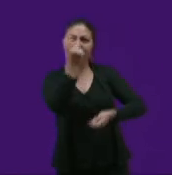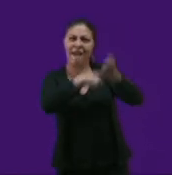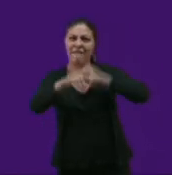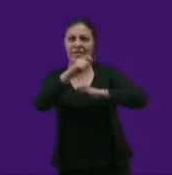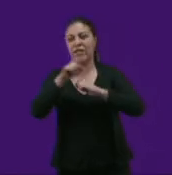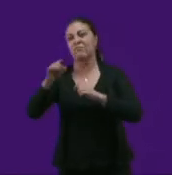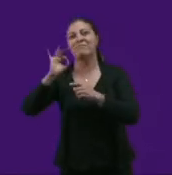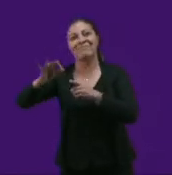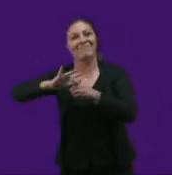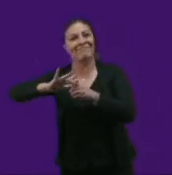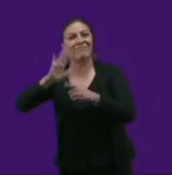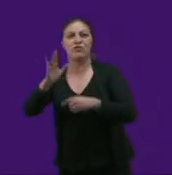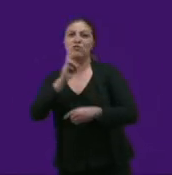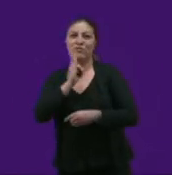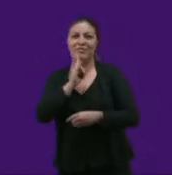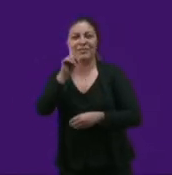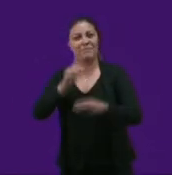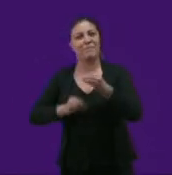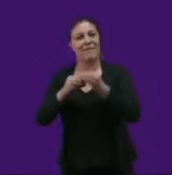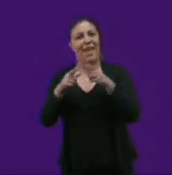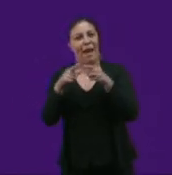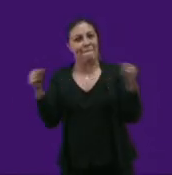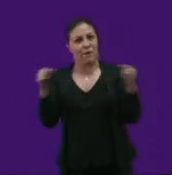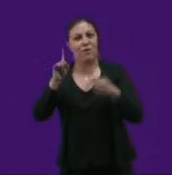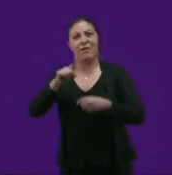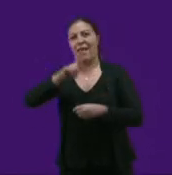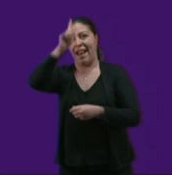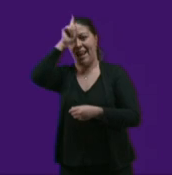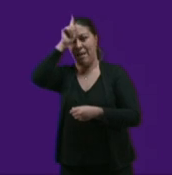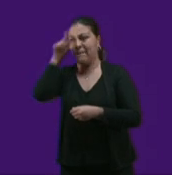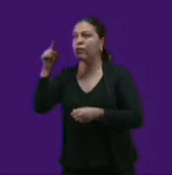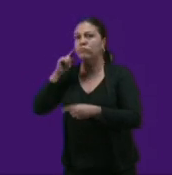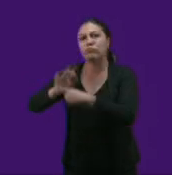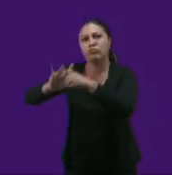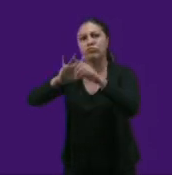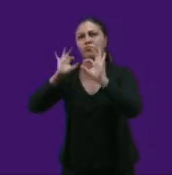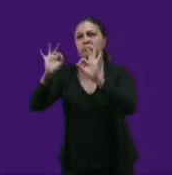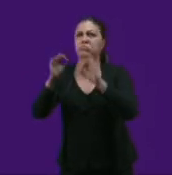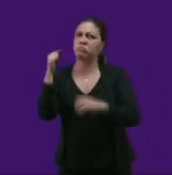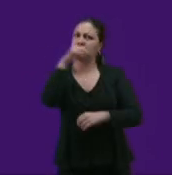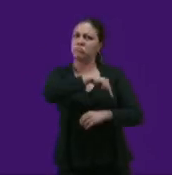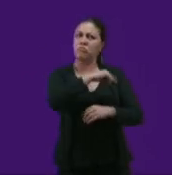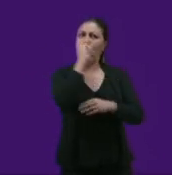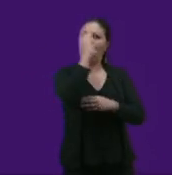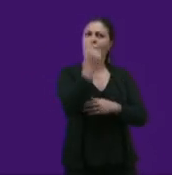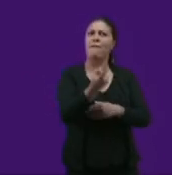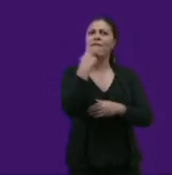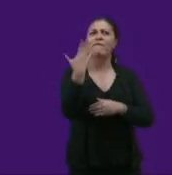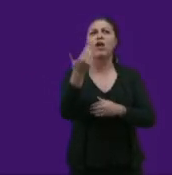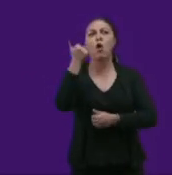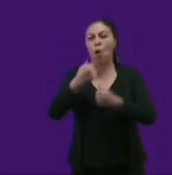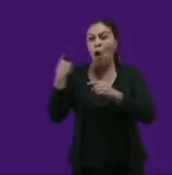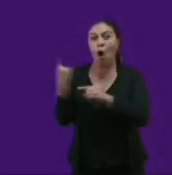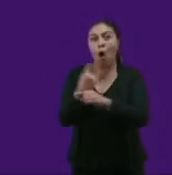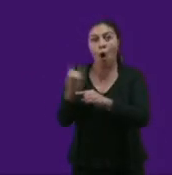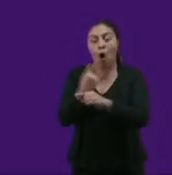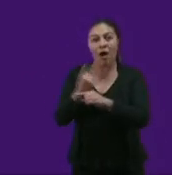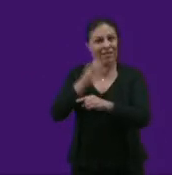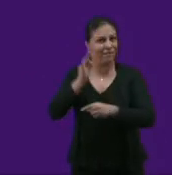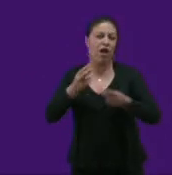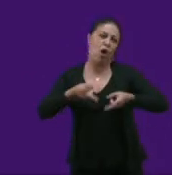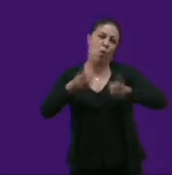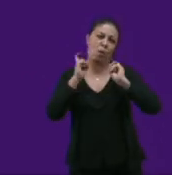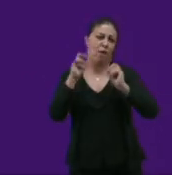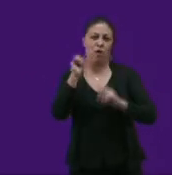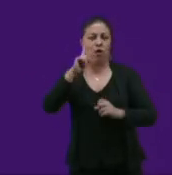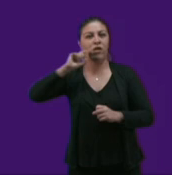en Japón y en Alemania. Pero yo veía que todo lo que sea el comercio de productos usados en América Latina